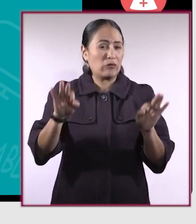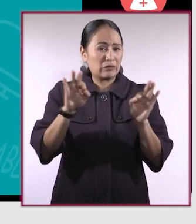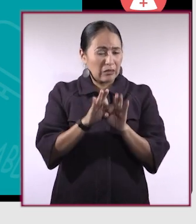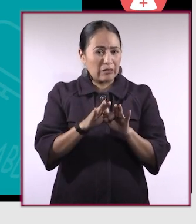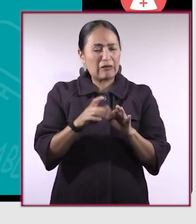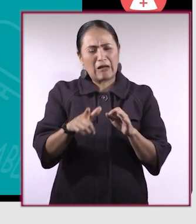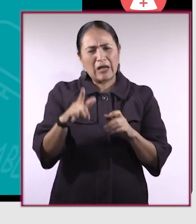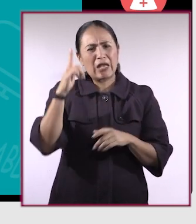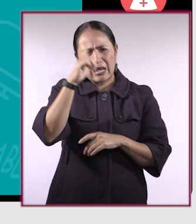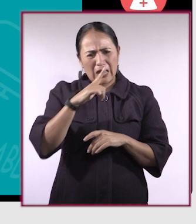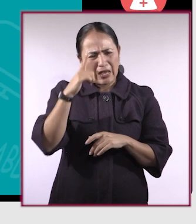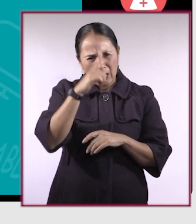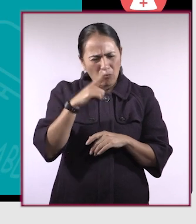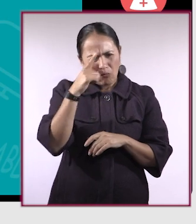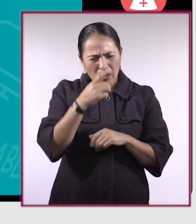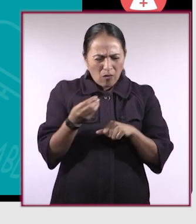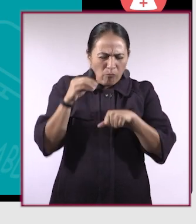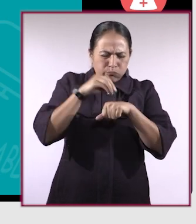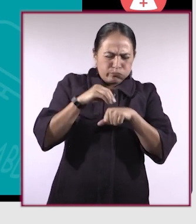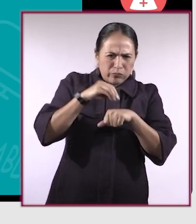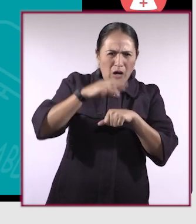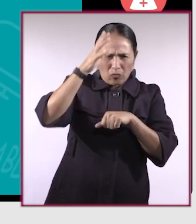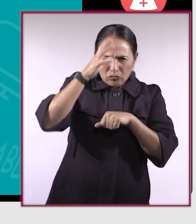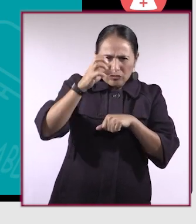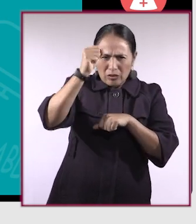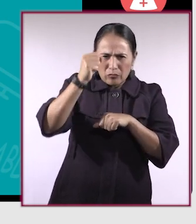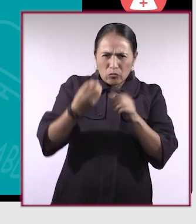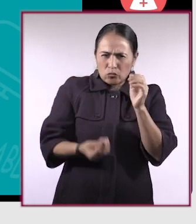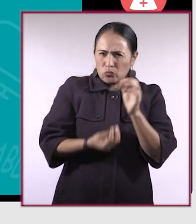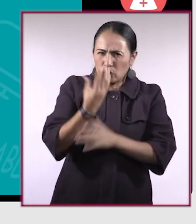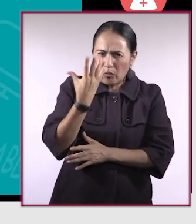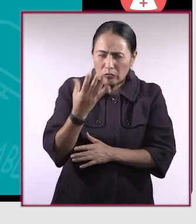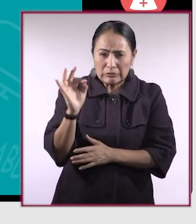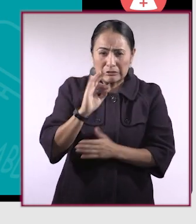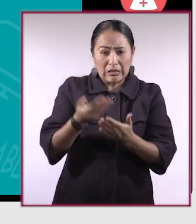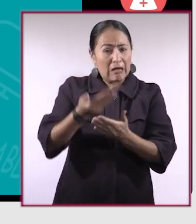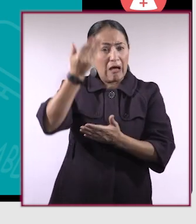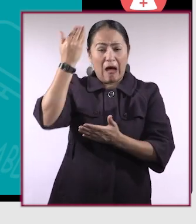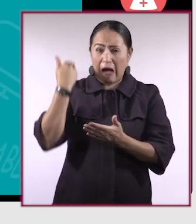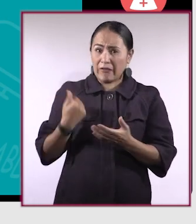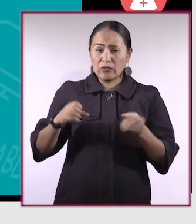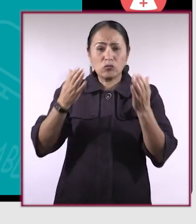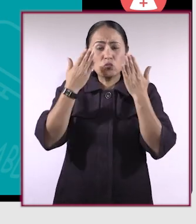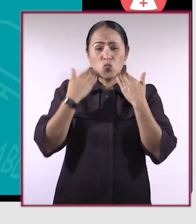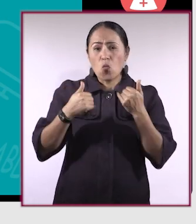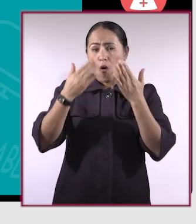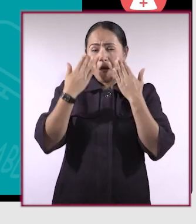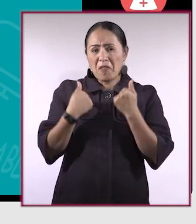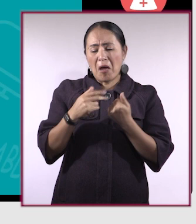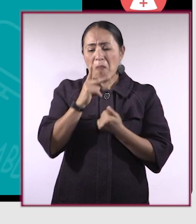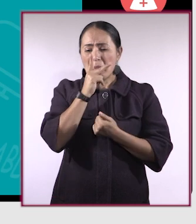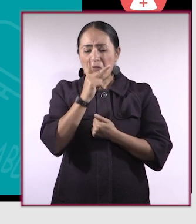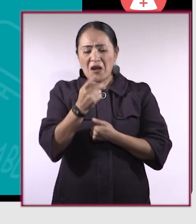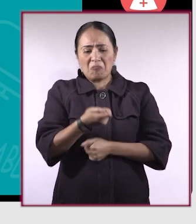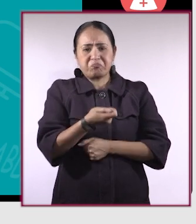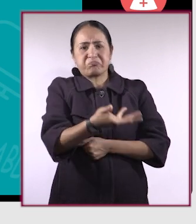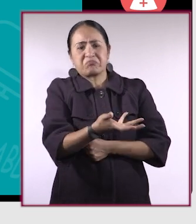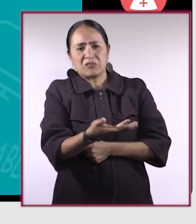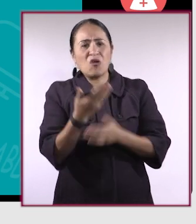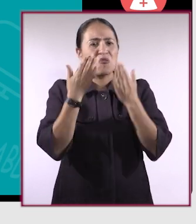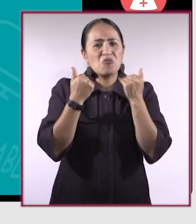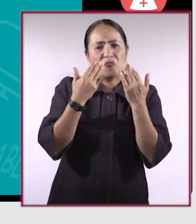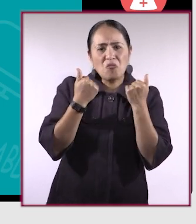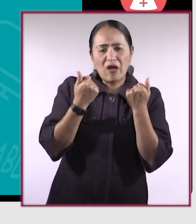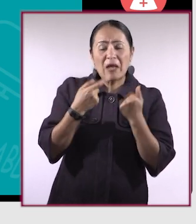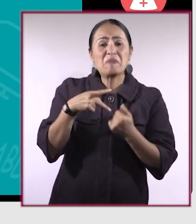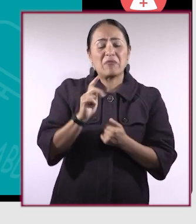como toda lengua va evolucionando y van habiendo otros conceptos, que pues hace algunos años no lo había porque no había la necesidad de nombrar